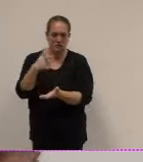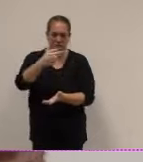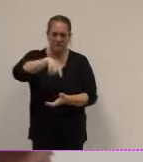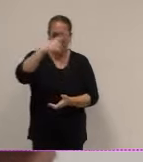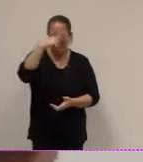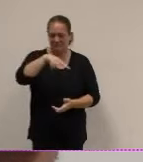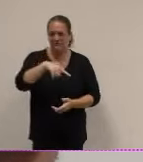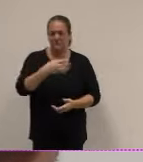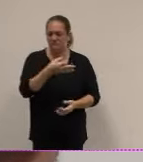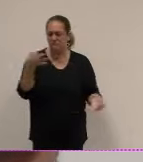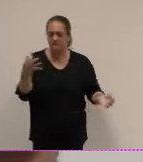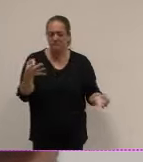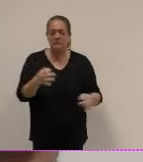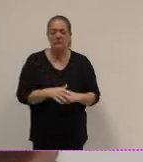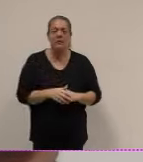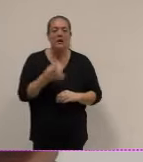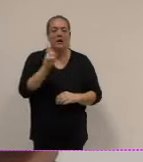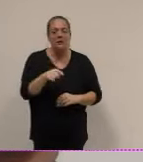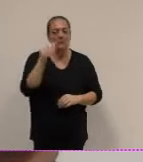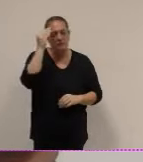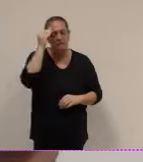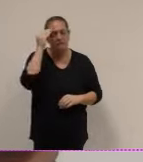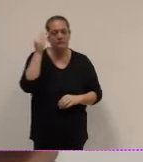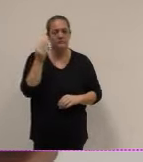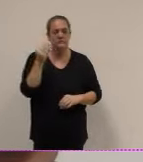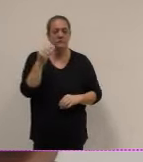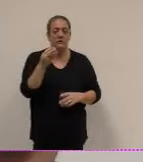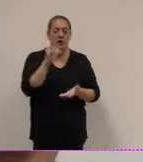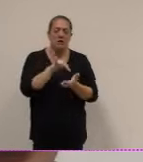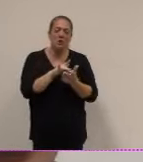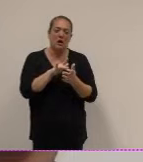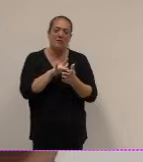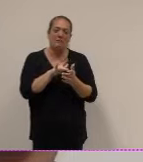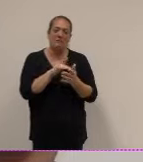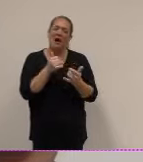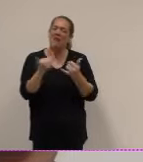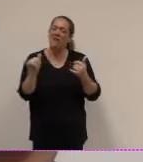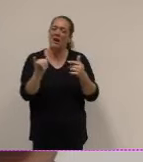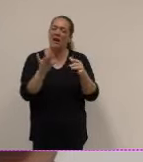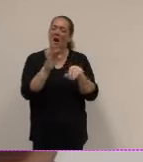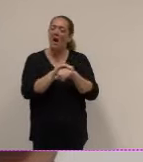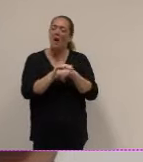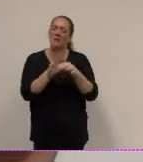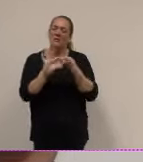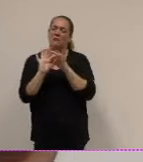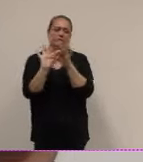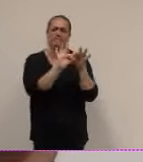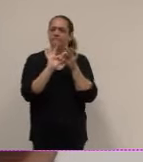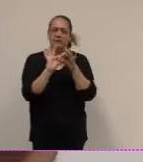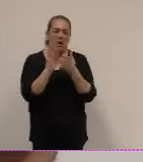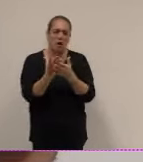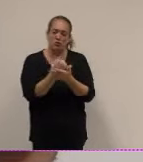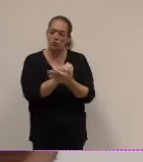conocidas. Y creo que a pesar de todo nos une una buena amistad en todo, en general, con